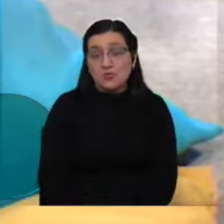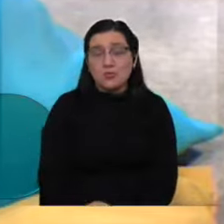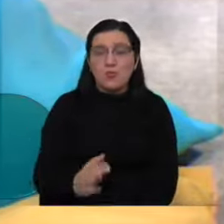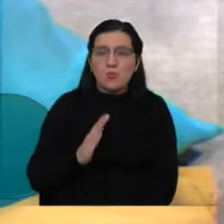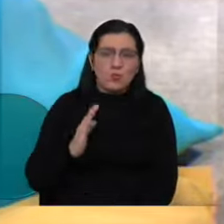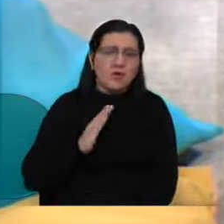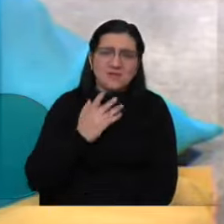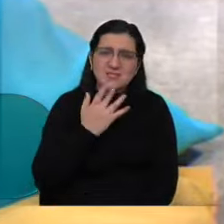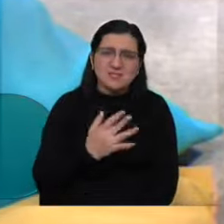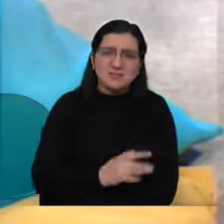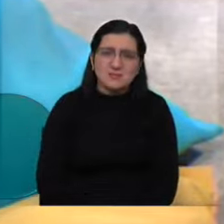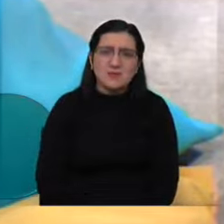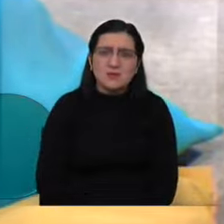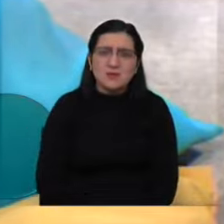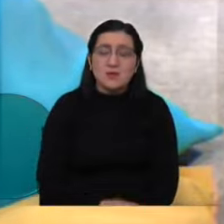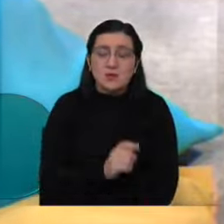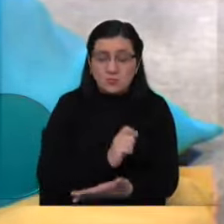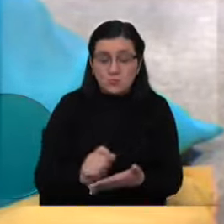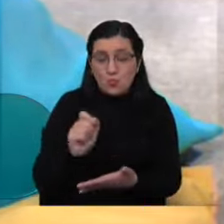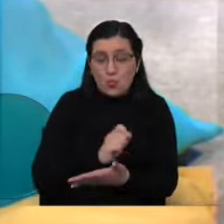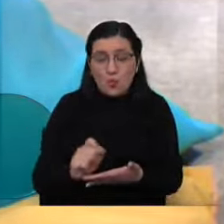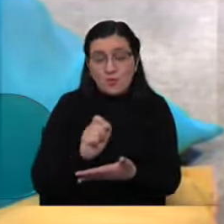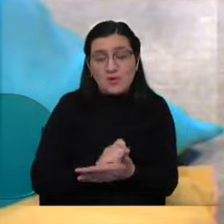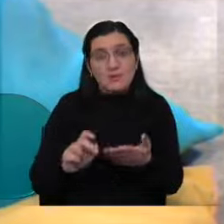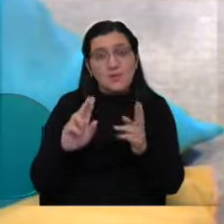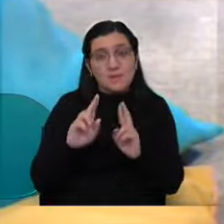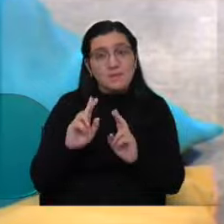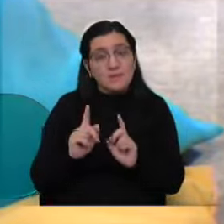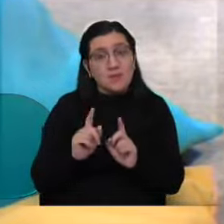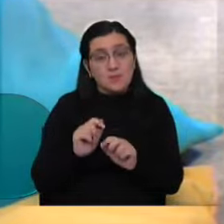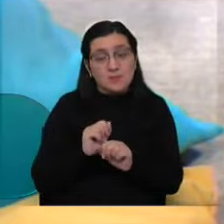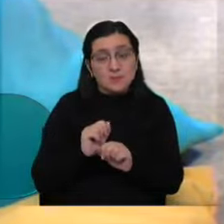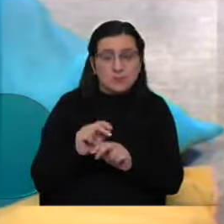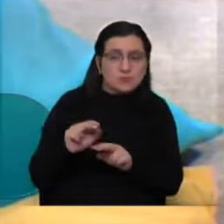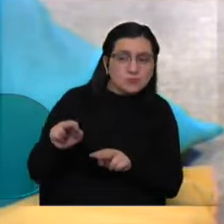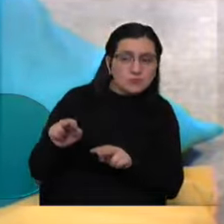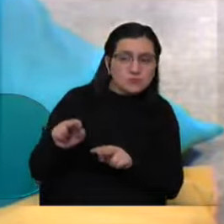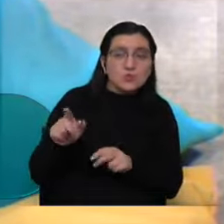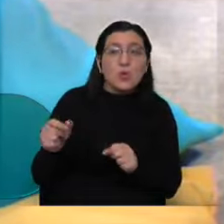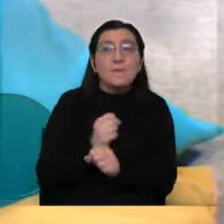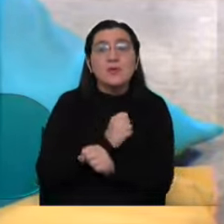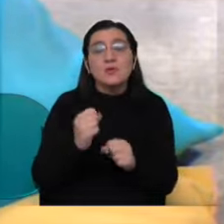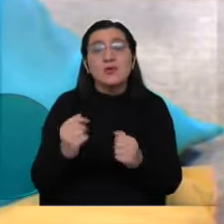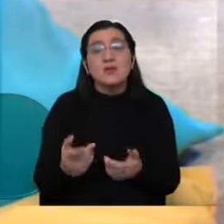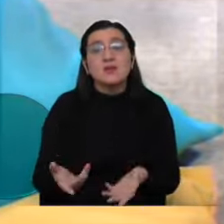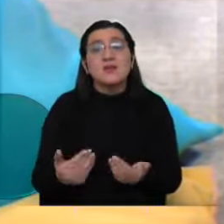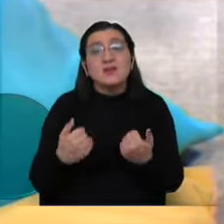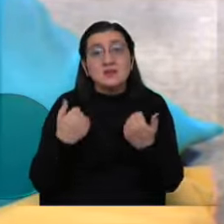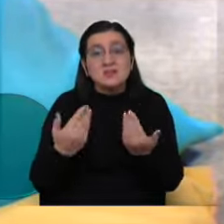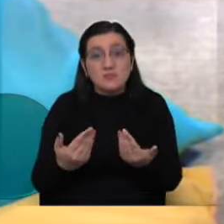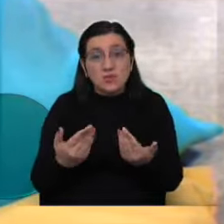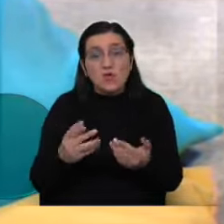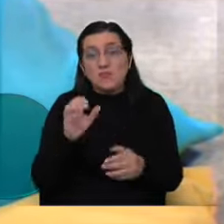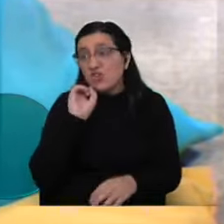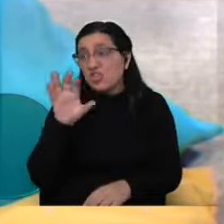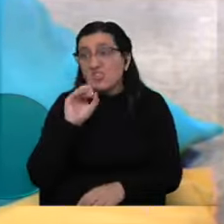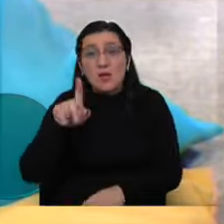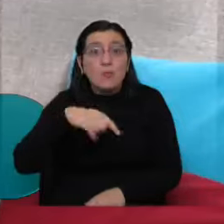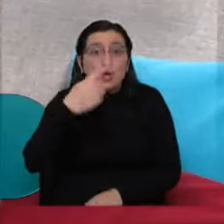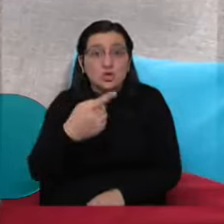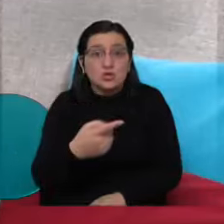bellísima en que su obra a veces también este mirada de costado también por eso todos esos premios que recibió en vida Fueron criticados por los otros